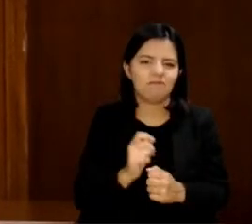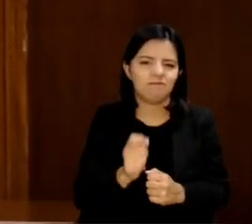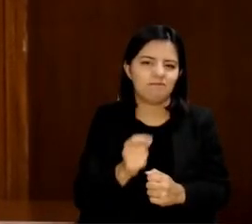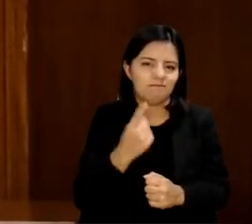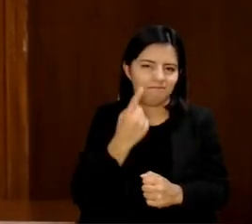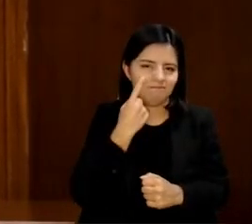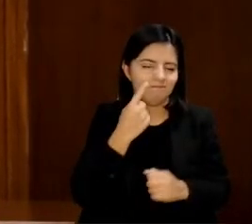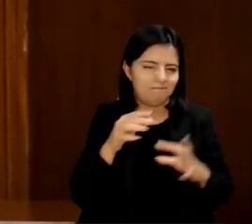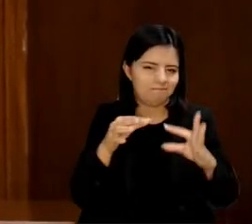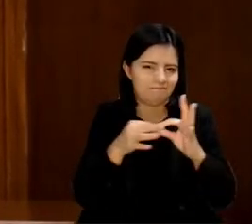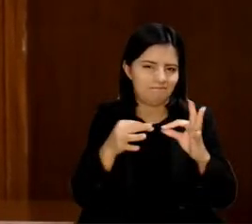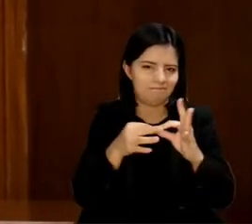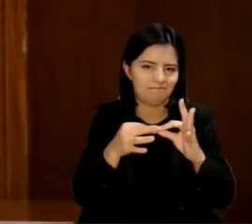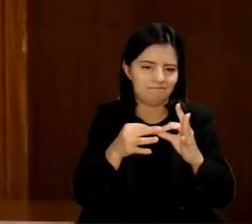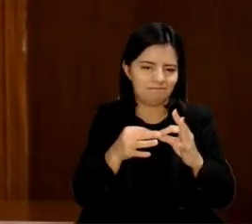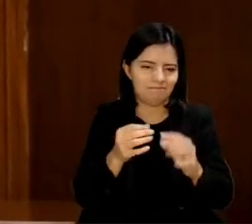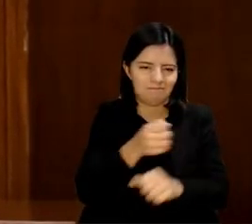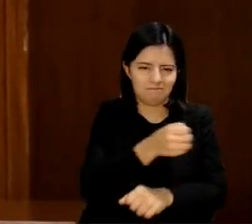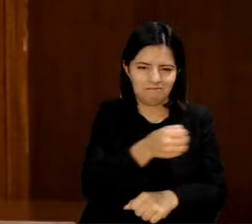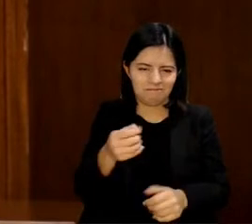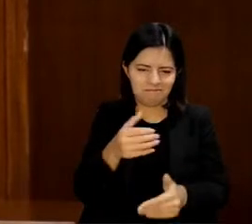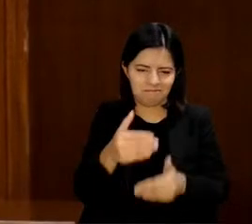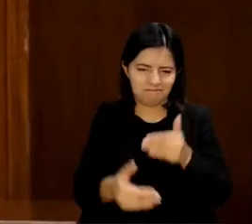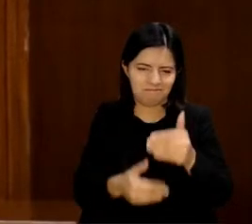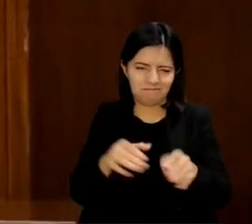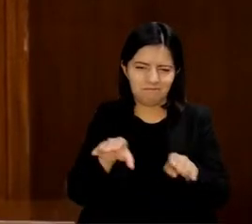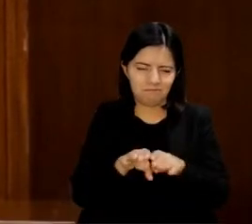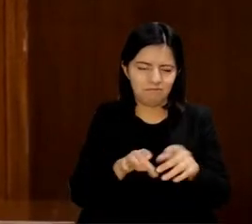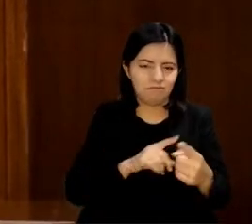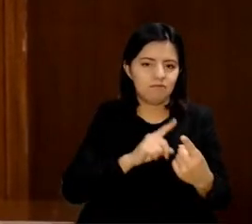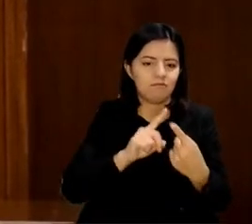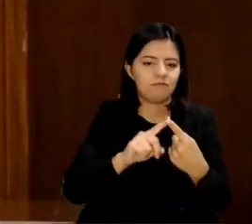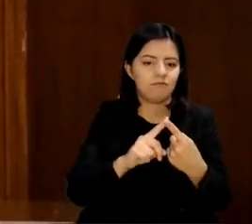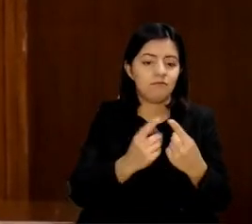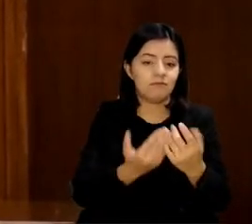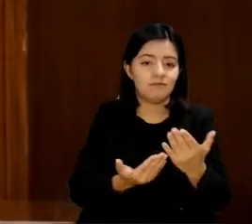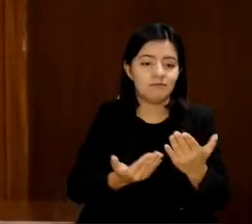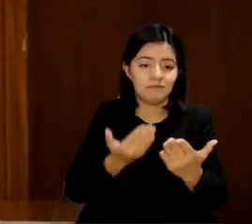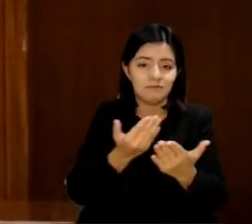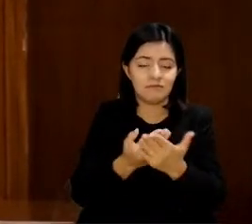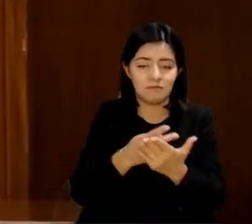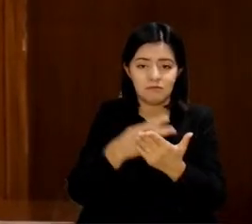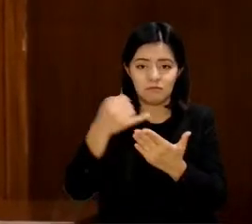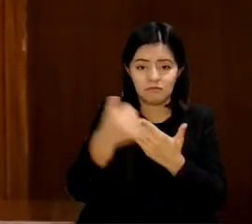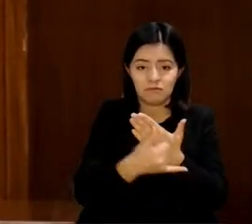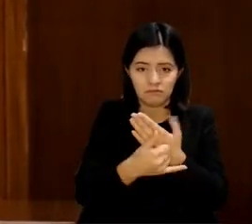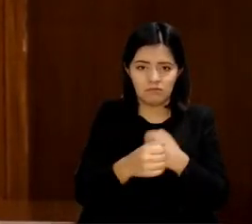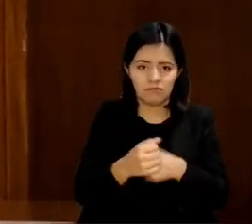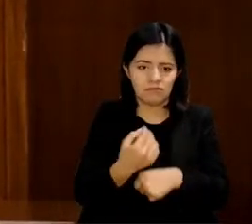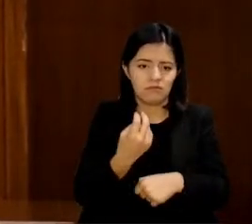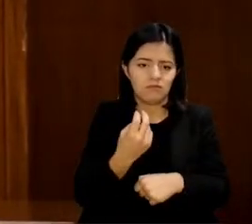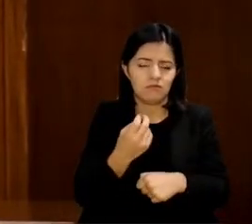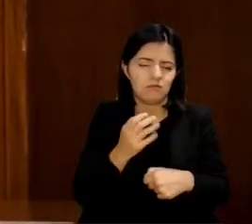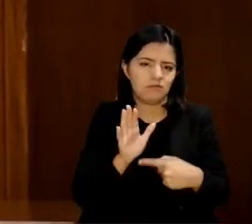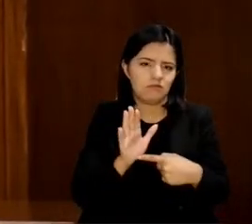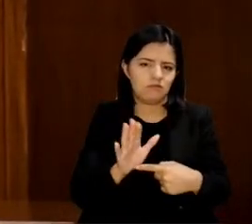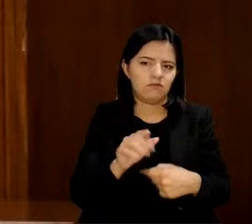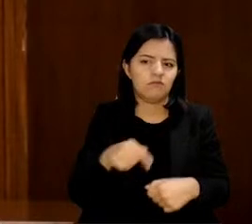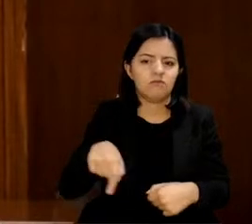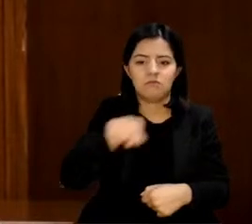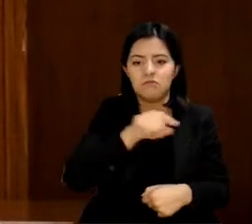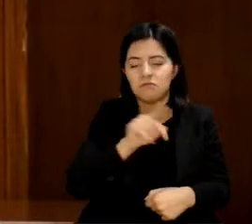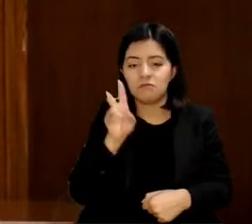dictamen. Antecedentes. Primero, las iniciativas con proyecto de decreto fueron presentadas a la consideración